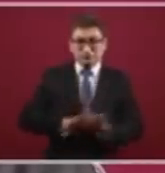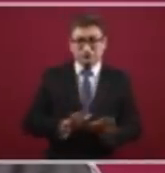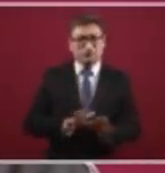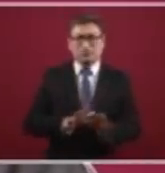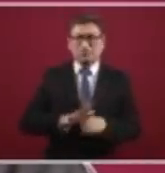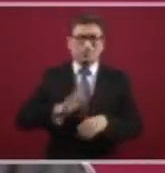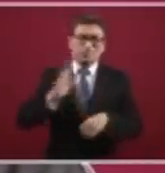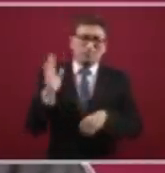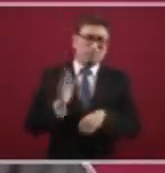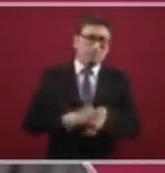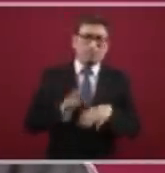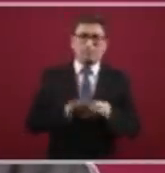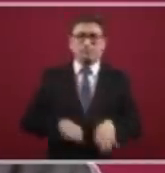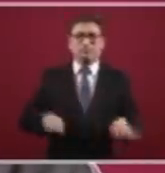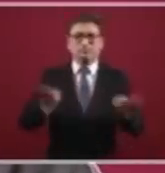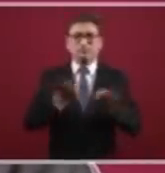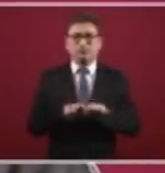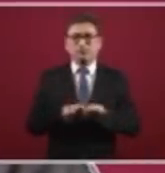son un asunto